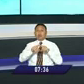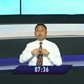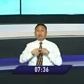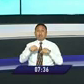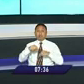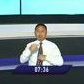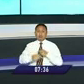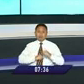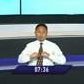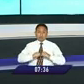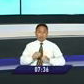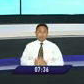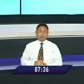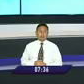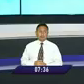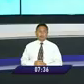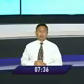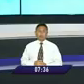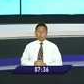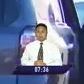lleve adelante la diligencia.